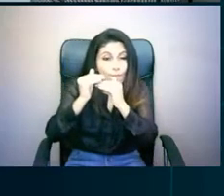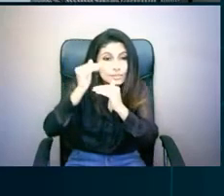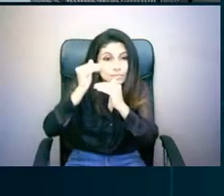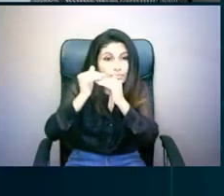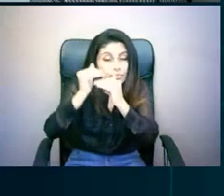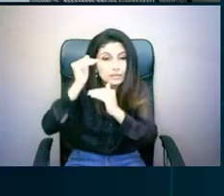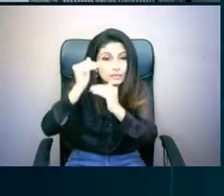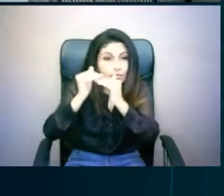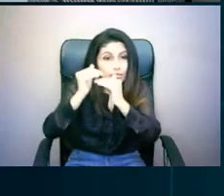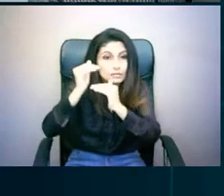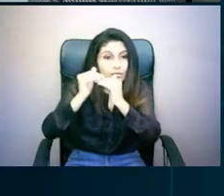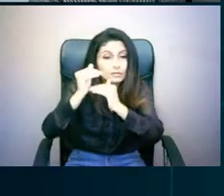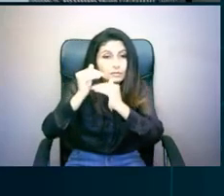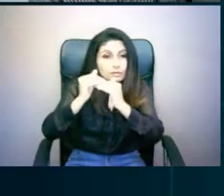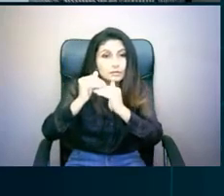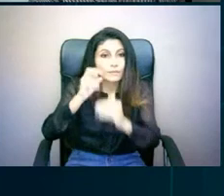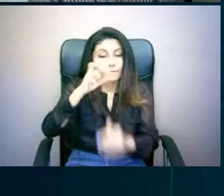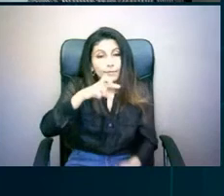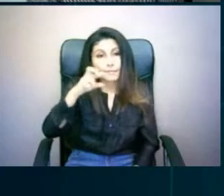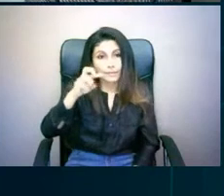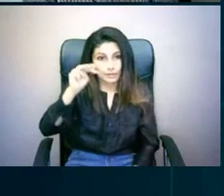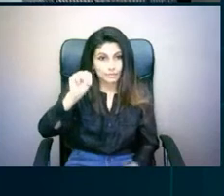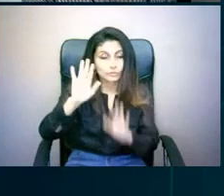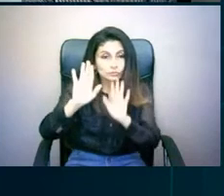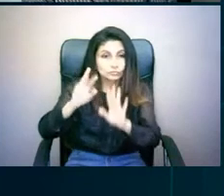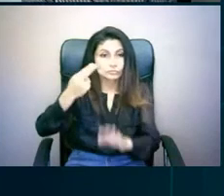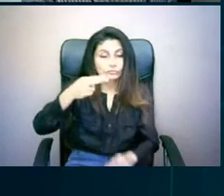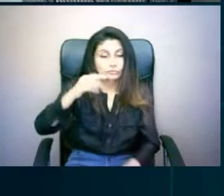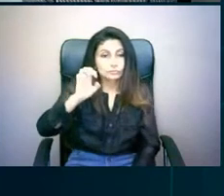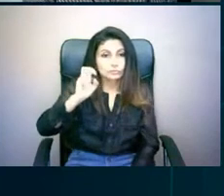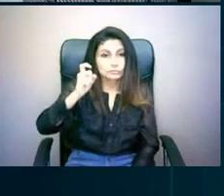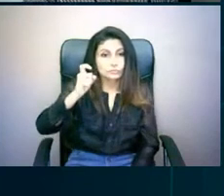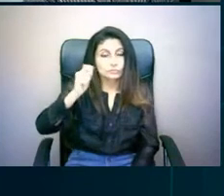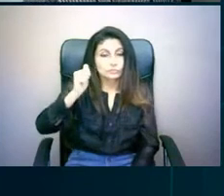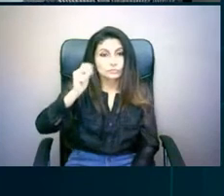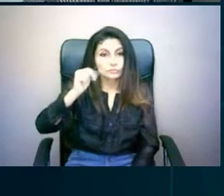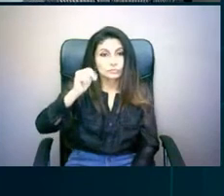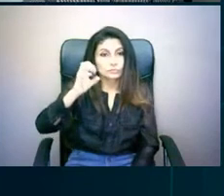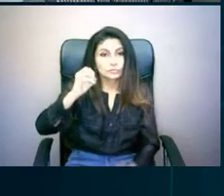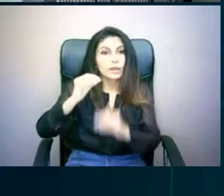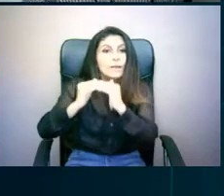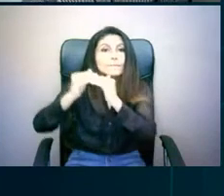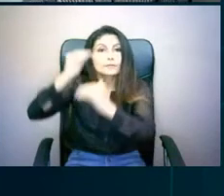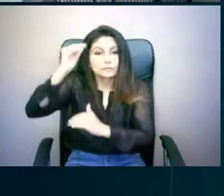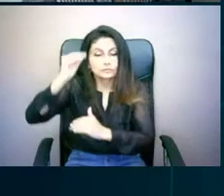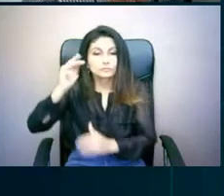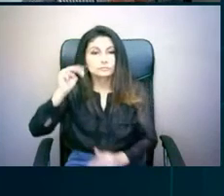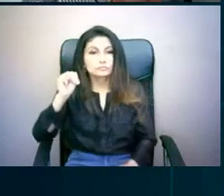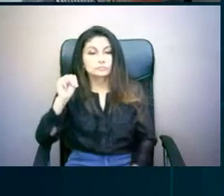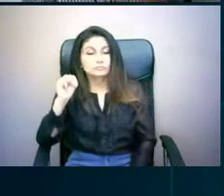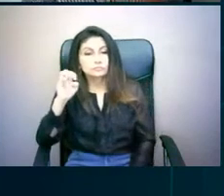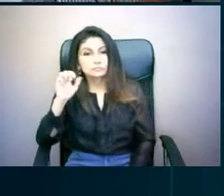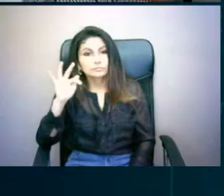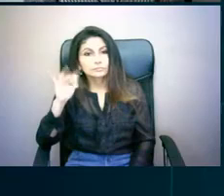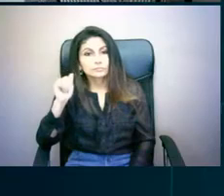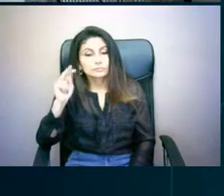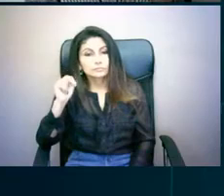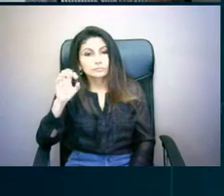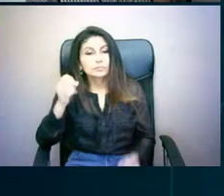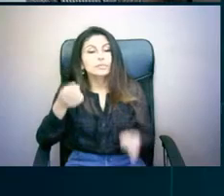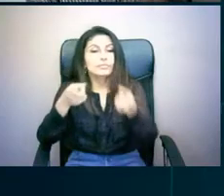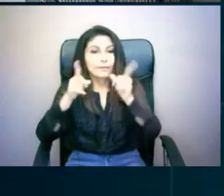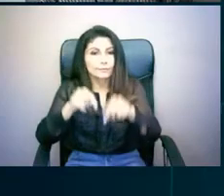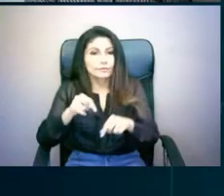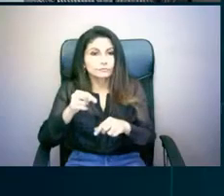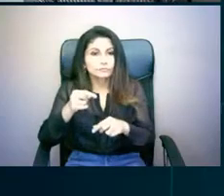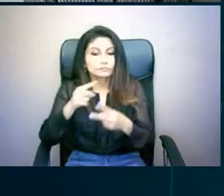al aumentar la concentración de hexano, nos aumentó la producción de metano. Bueno, los experimentos se